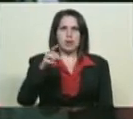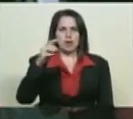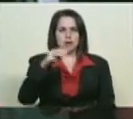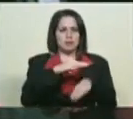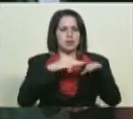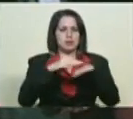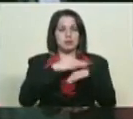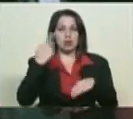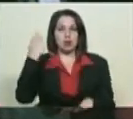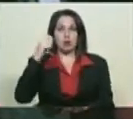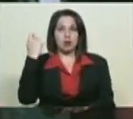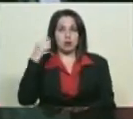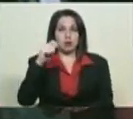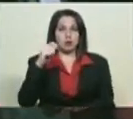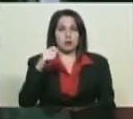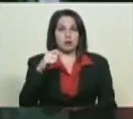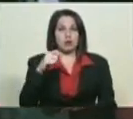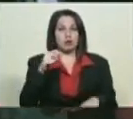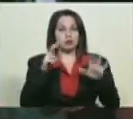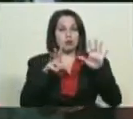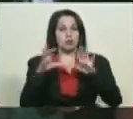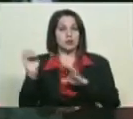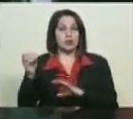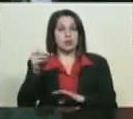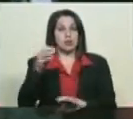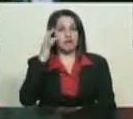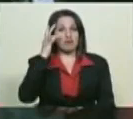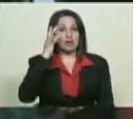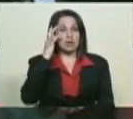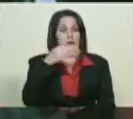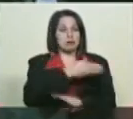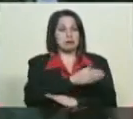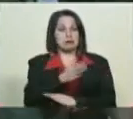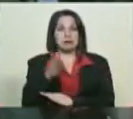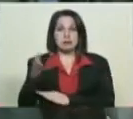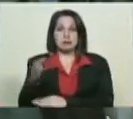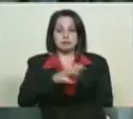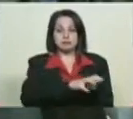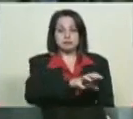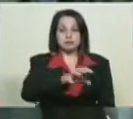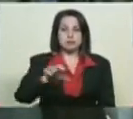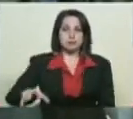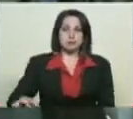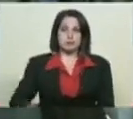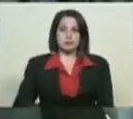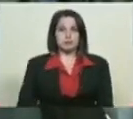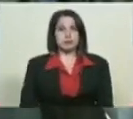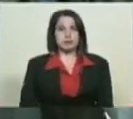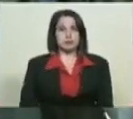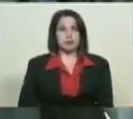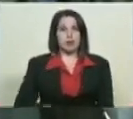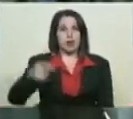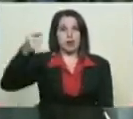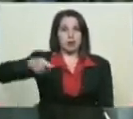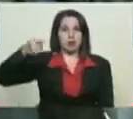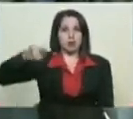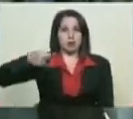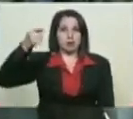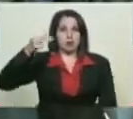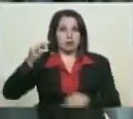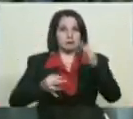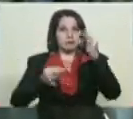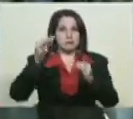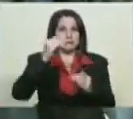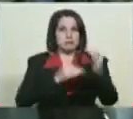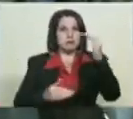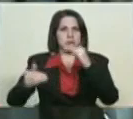Ministerio Público, sus 80 fiscales que fueron desplegados, a los tribunales del Tribunal Supremo de